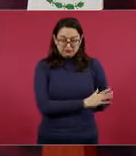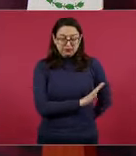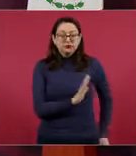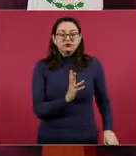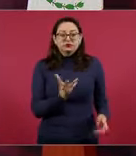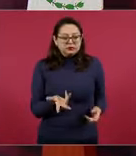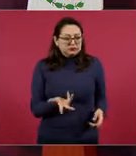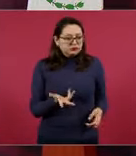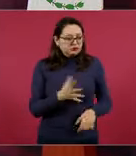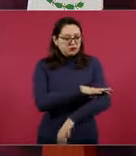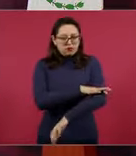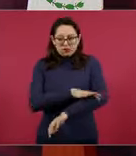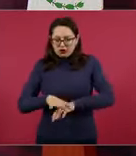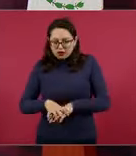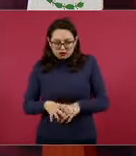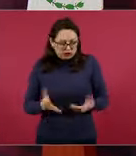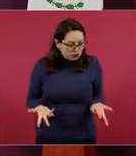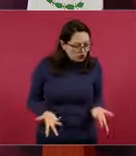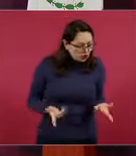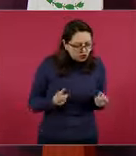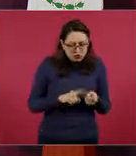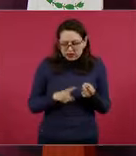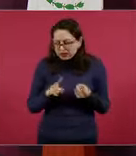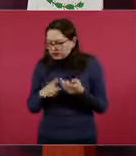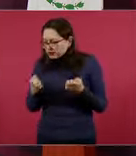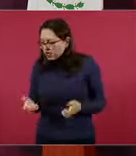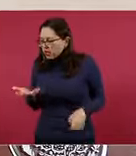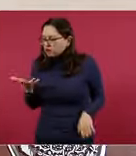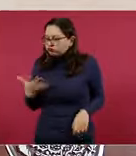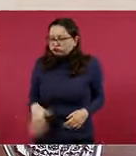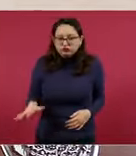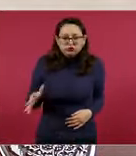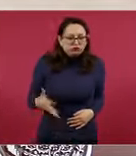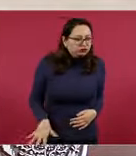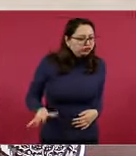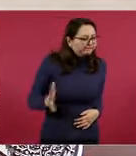no encontraban, ¿no?, su brazo, su mano.